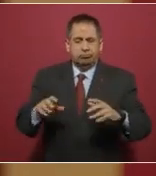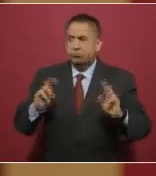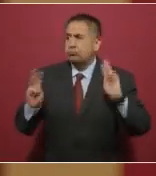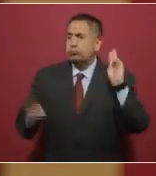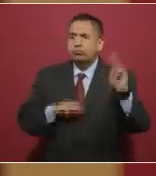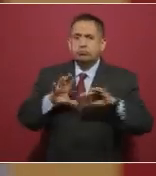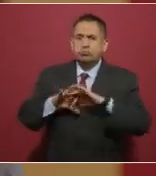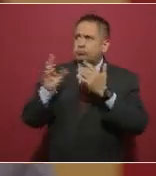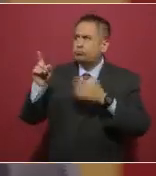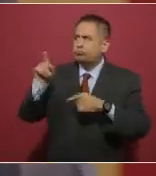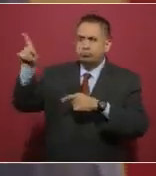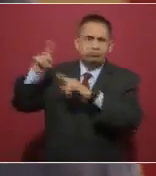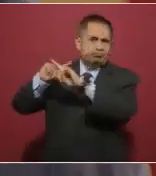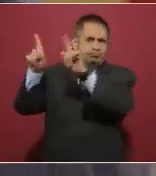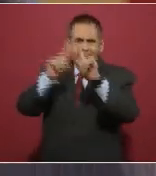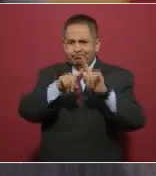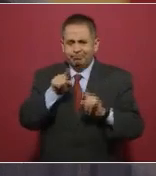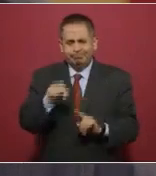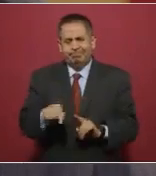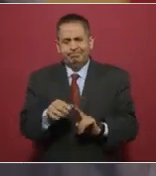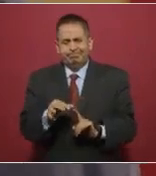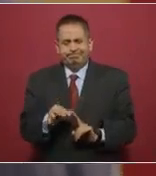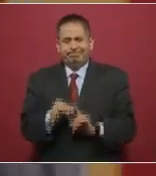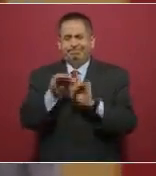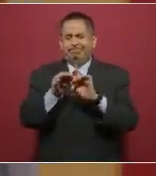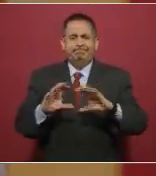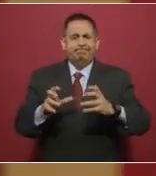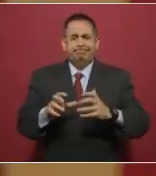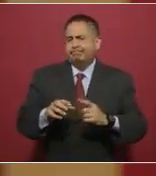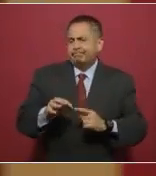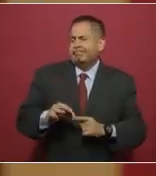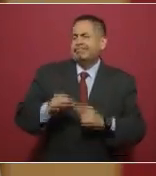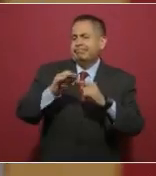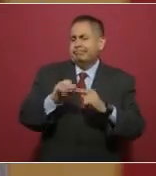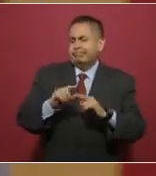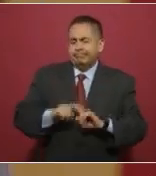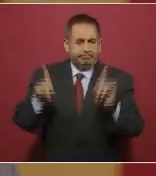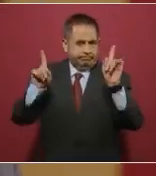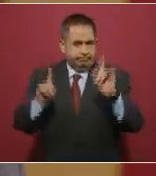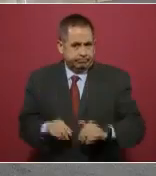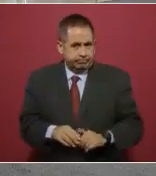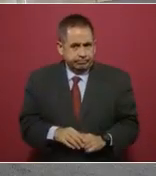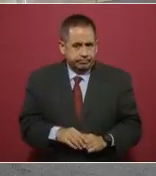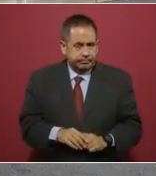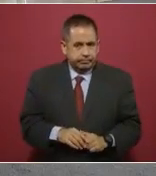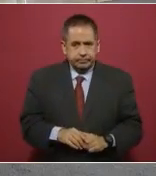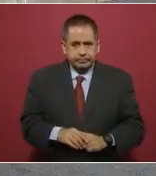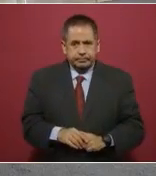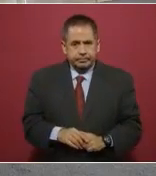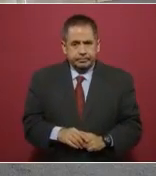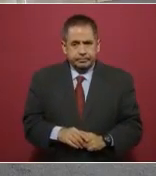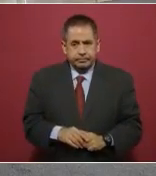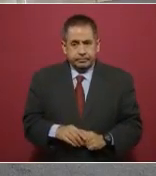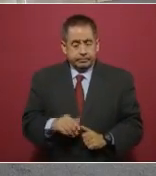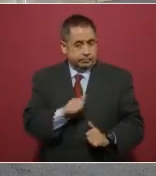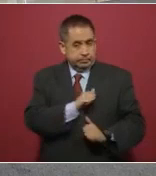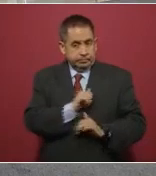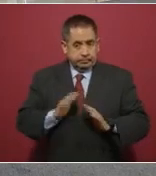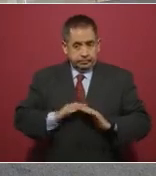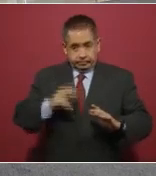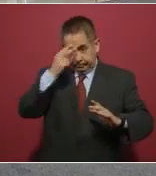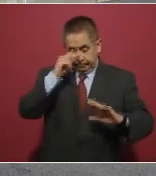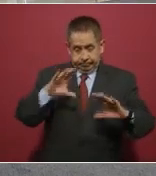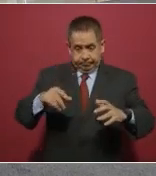concierto de las Fuerzas Armadas en el mundo. El Ejército